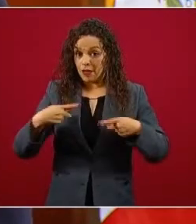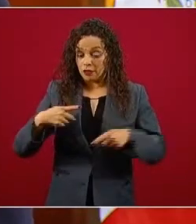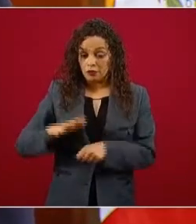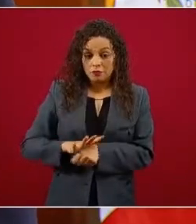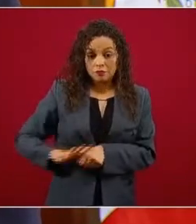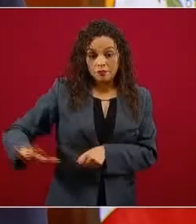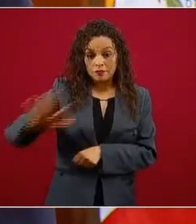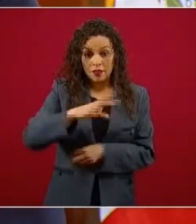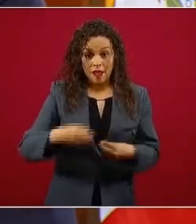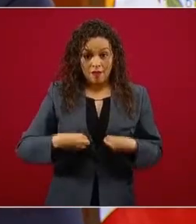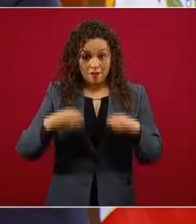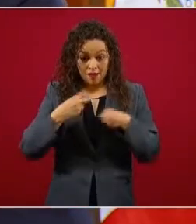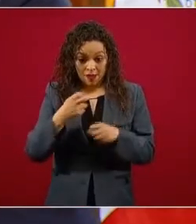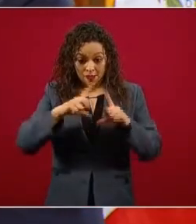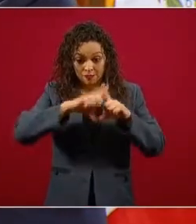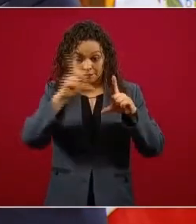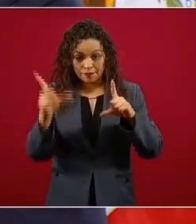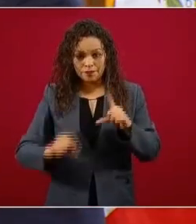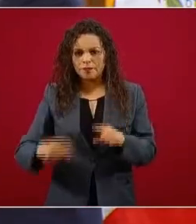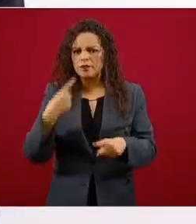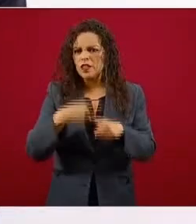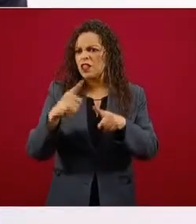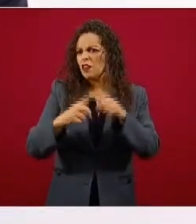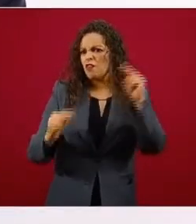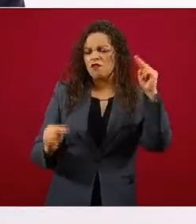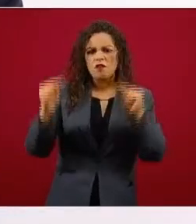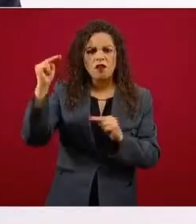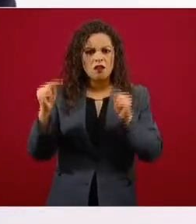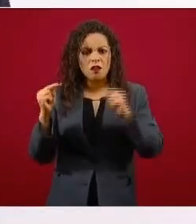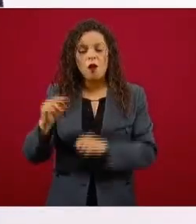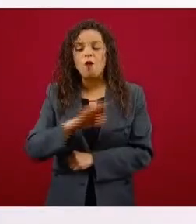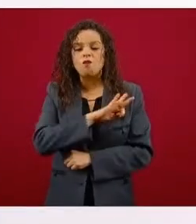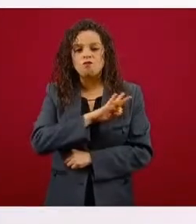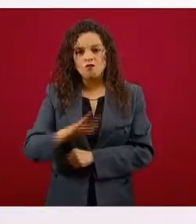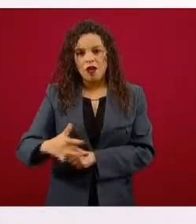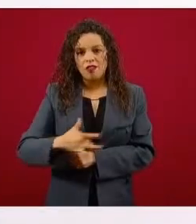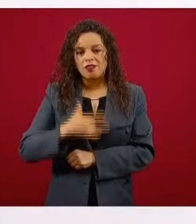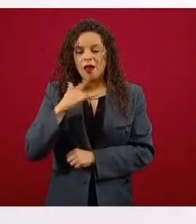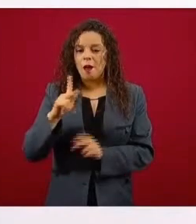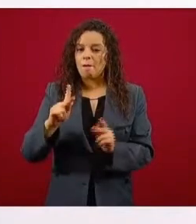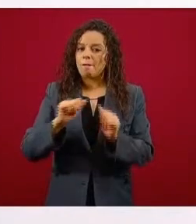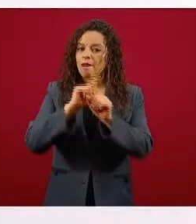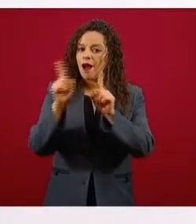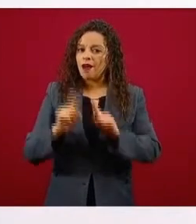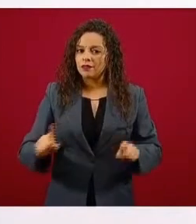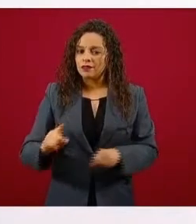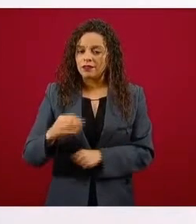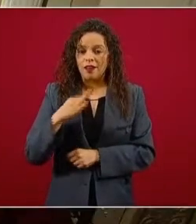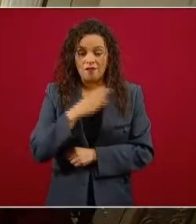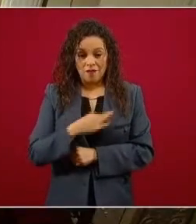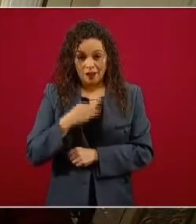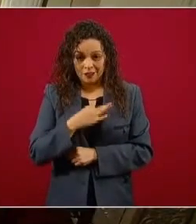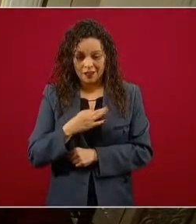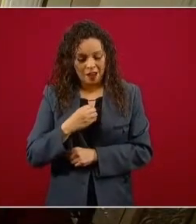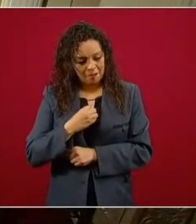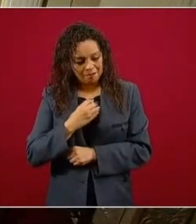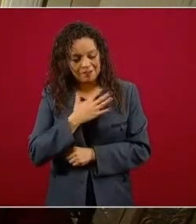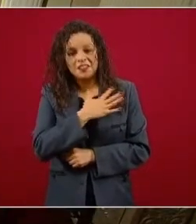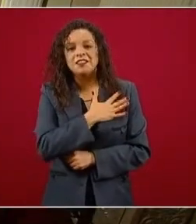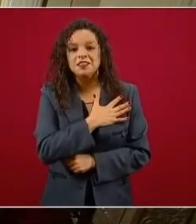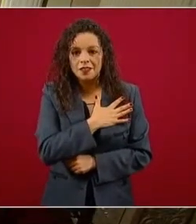clases sociales podrán gozar de bienestar, paz y felicidad. Esta